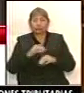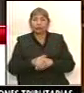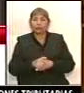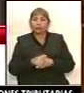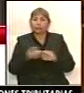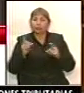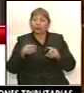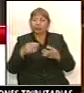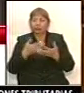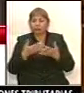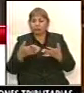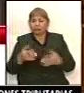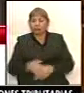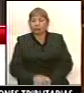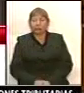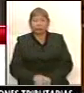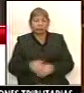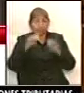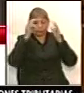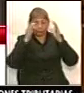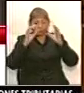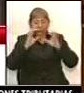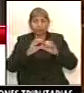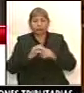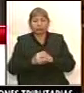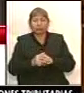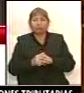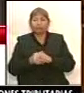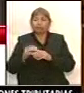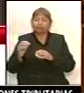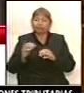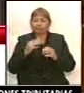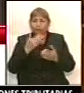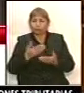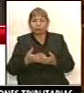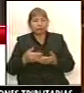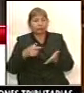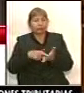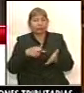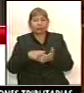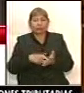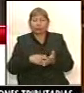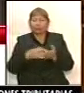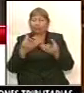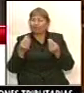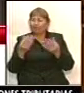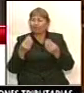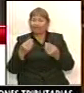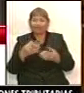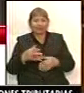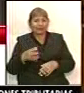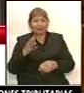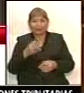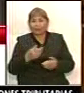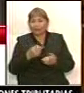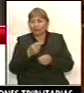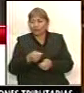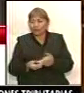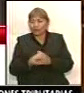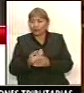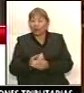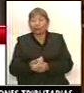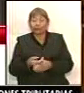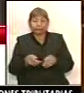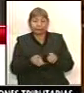miles de agricultores. Un acuerdo que va a permitir reestructurar las deudas de cientos y miles de agricultores.